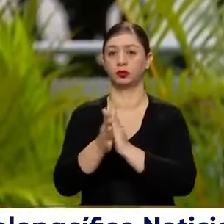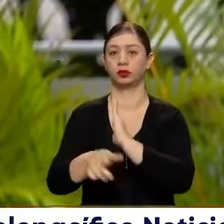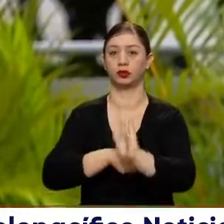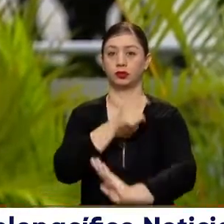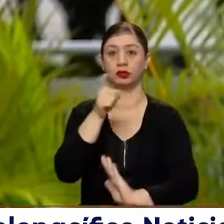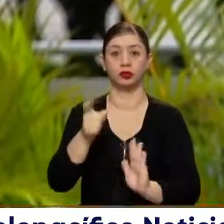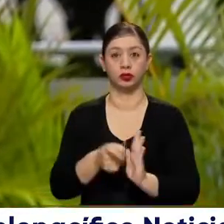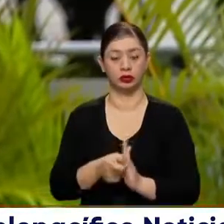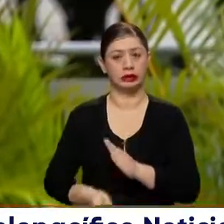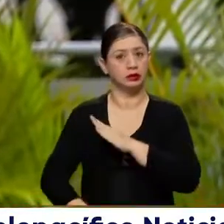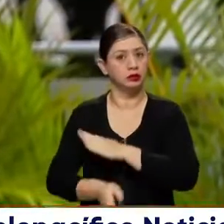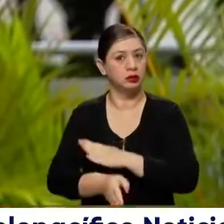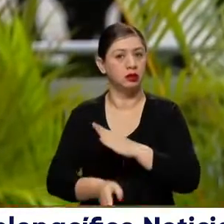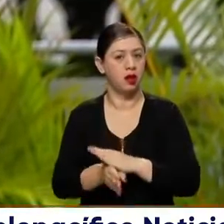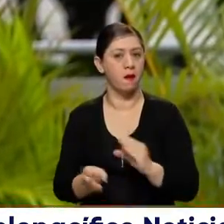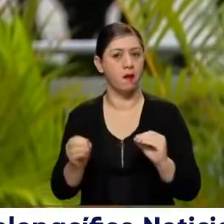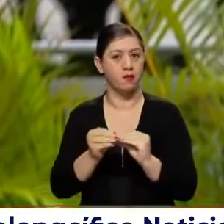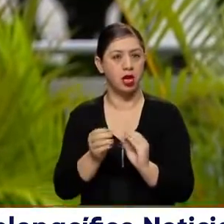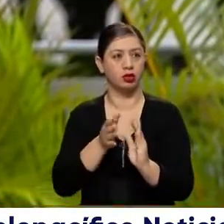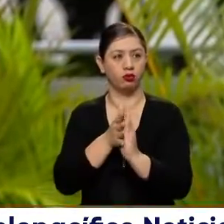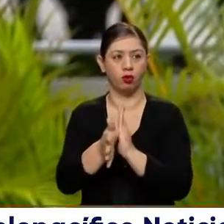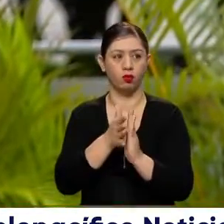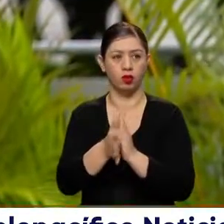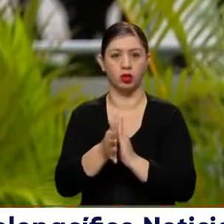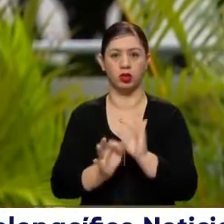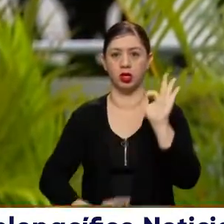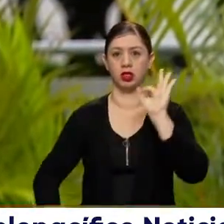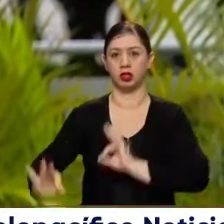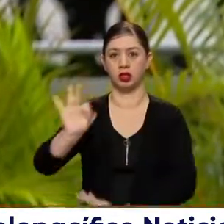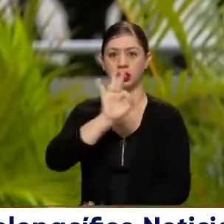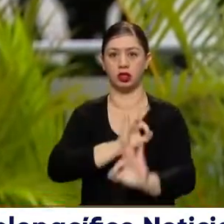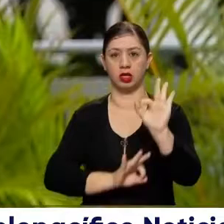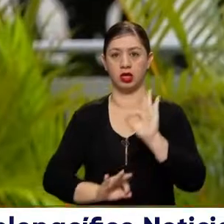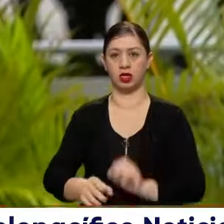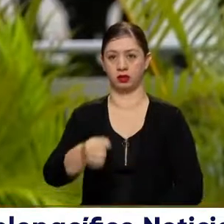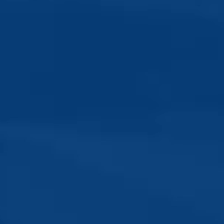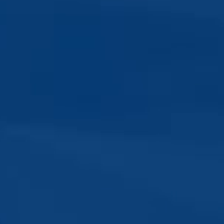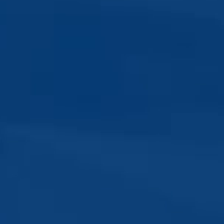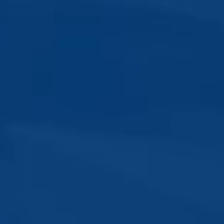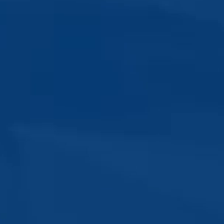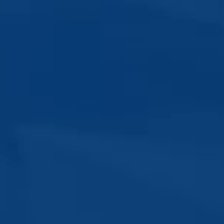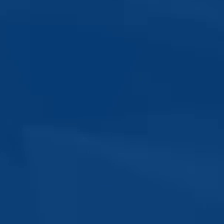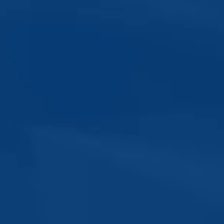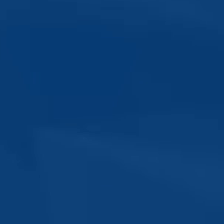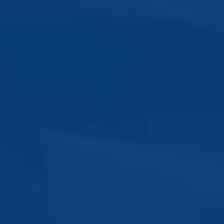por el momento y seguiremos nosotros informando desde Telepacífico Noticias.